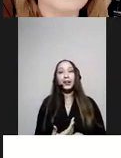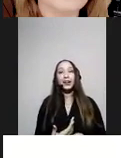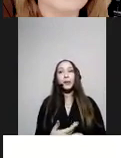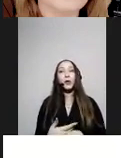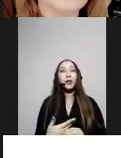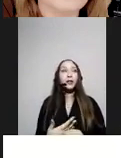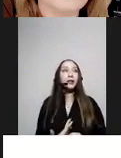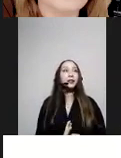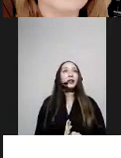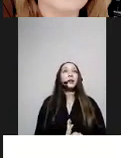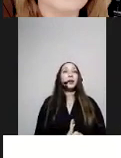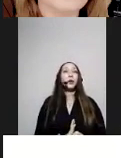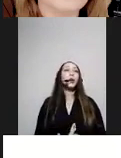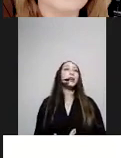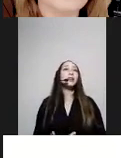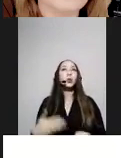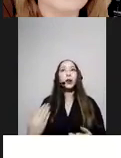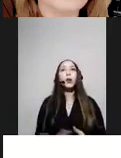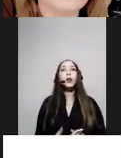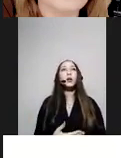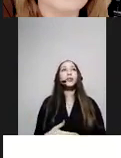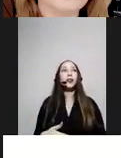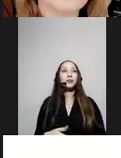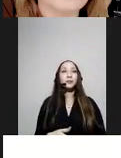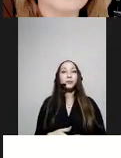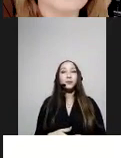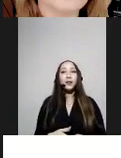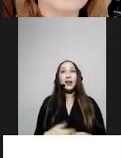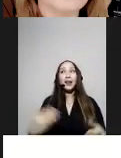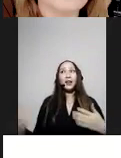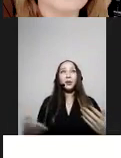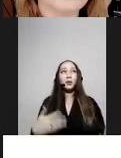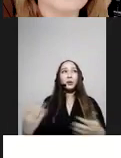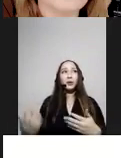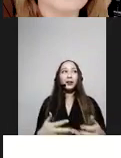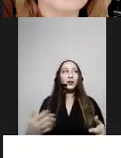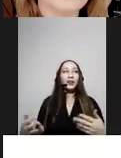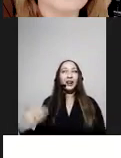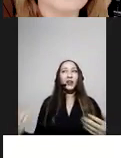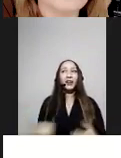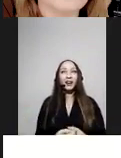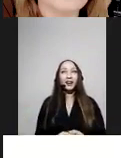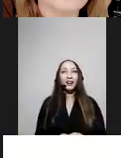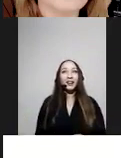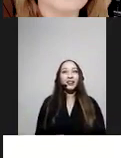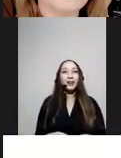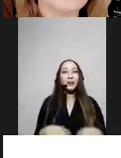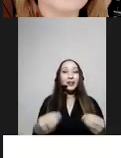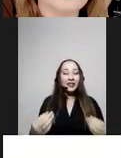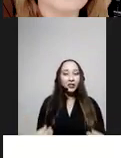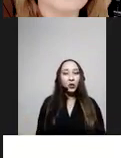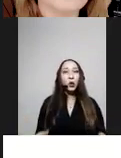dicen que las mejores ideas para Google les surgen cuando están en estos estados